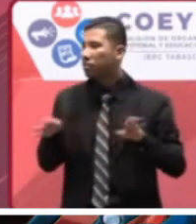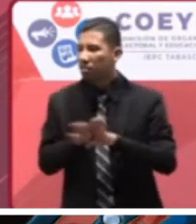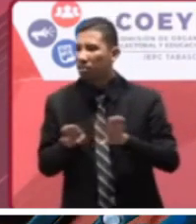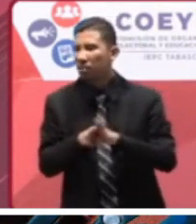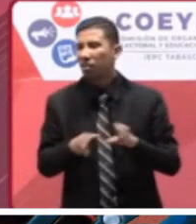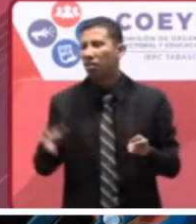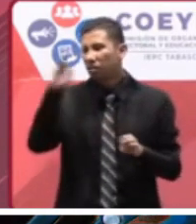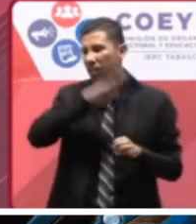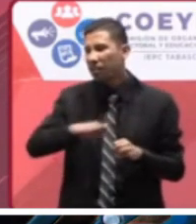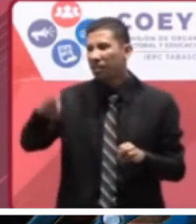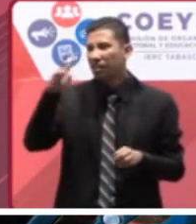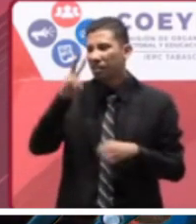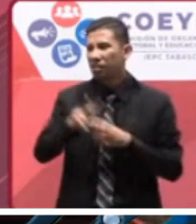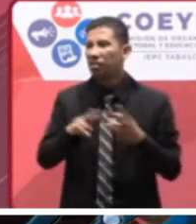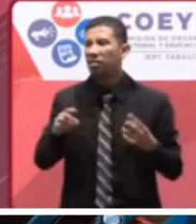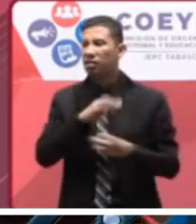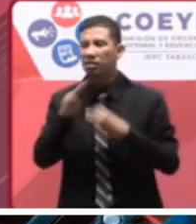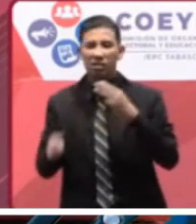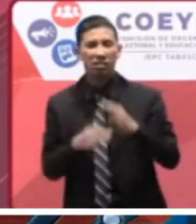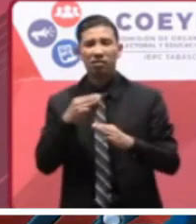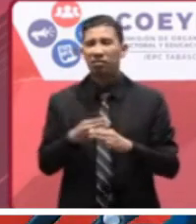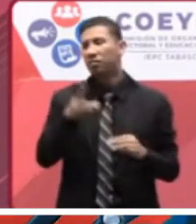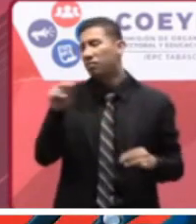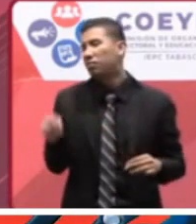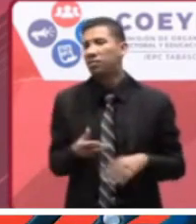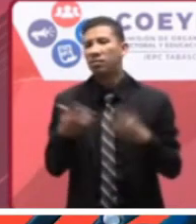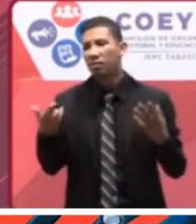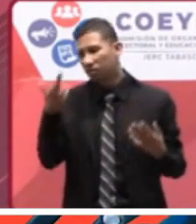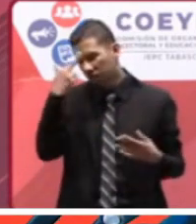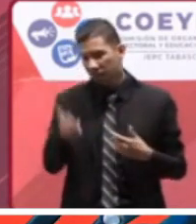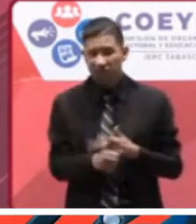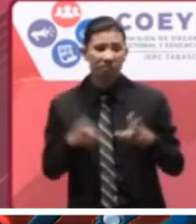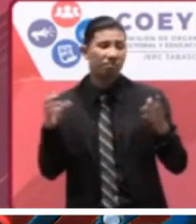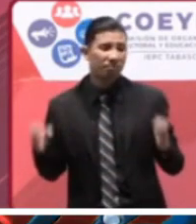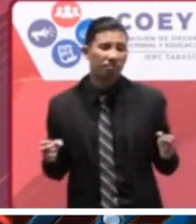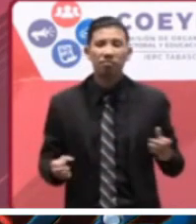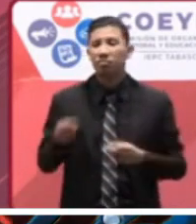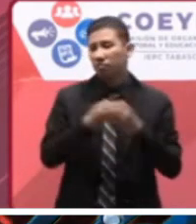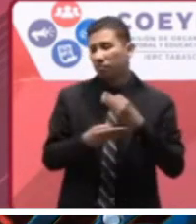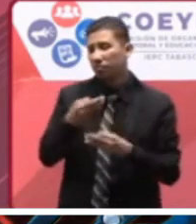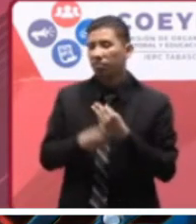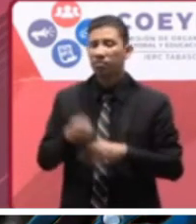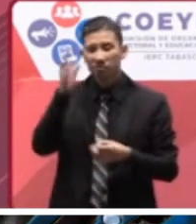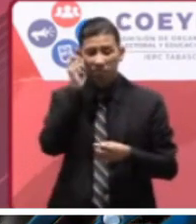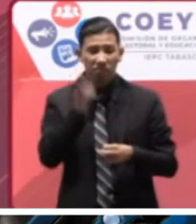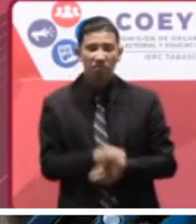que el INE sea el órgano más caro del mundo. No es cierto. Y otro dato, directora.